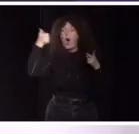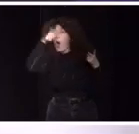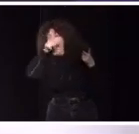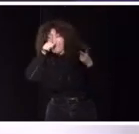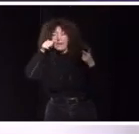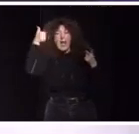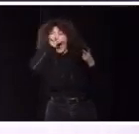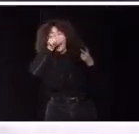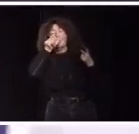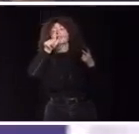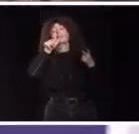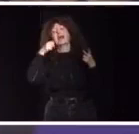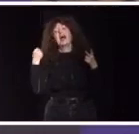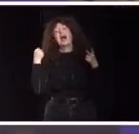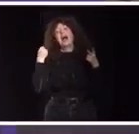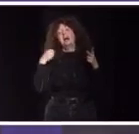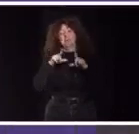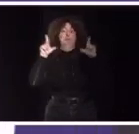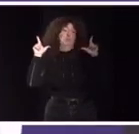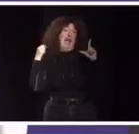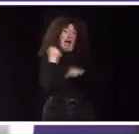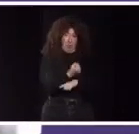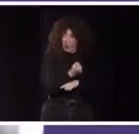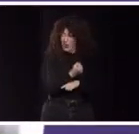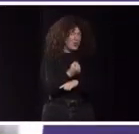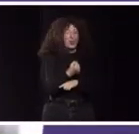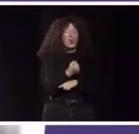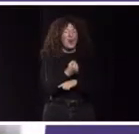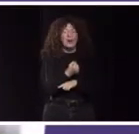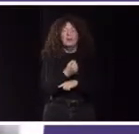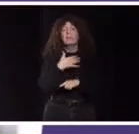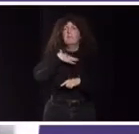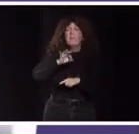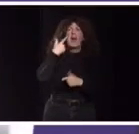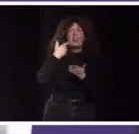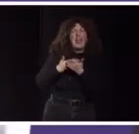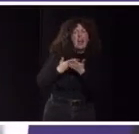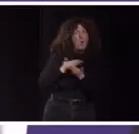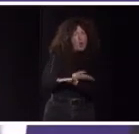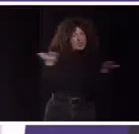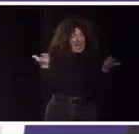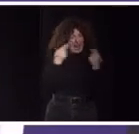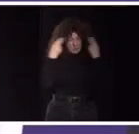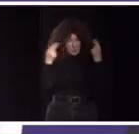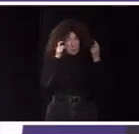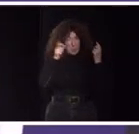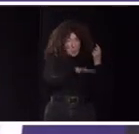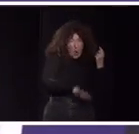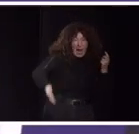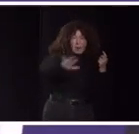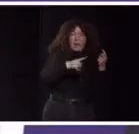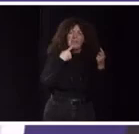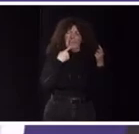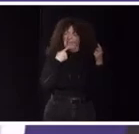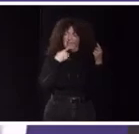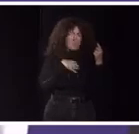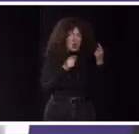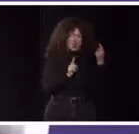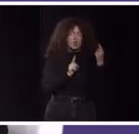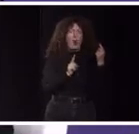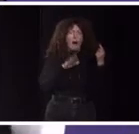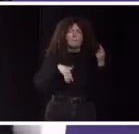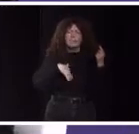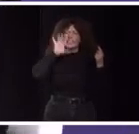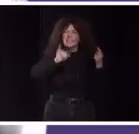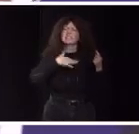que se ponen temporalmente al frente, sino la posibilidad de demostrarle a un pueblo entero que lo que nos dicen que no se puede, se